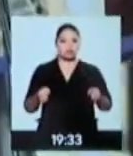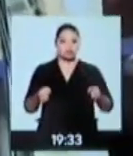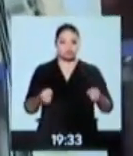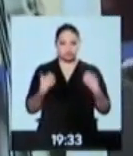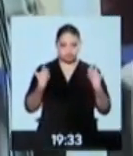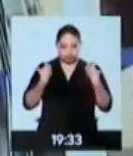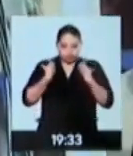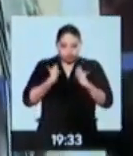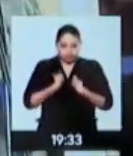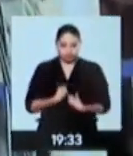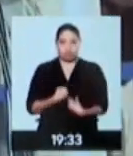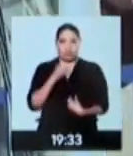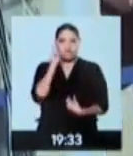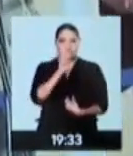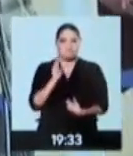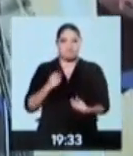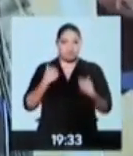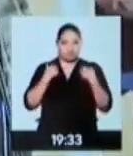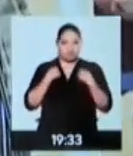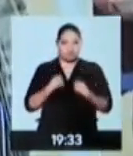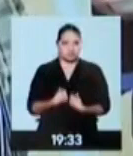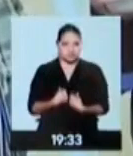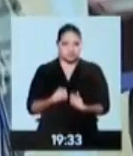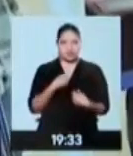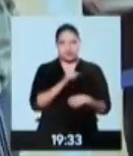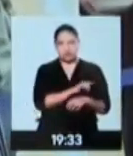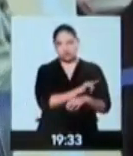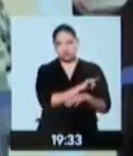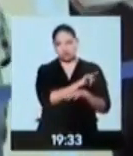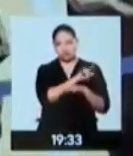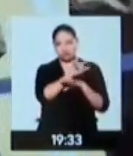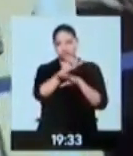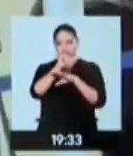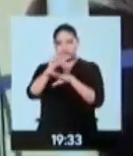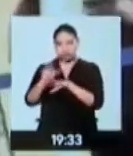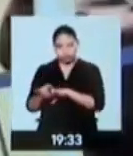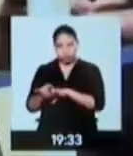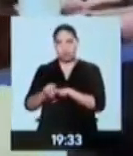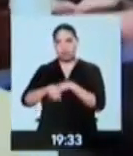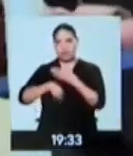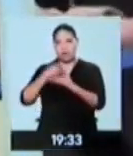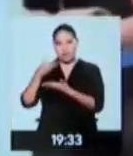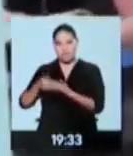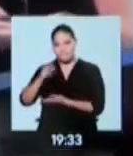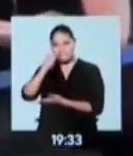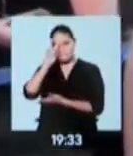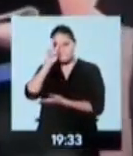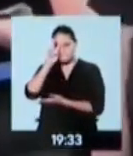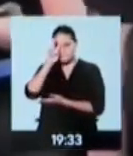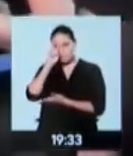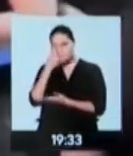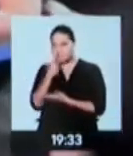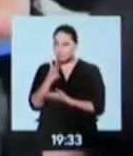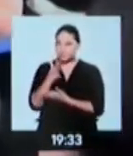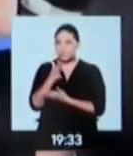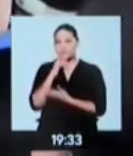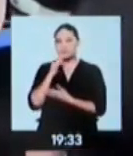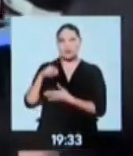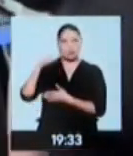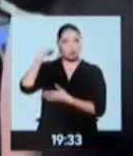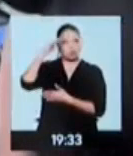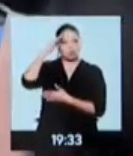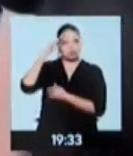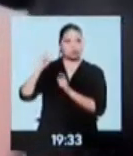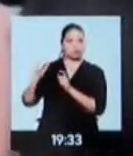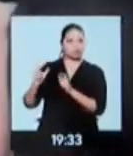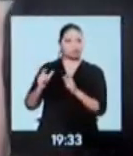etcétera. Entonces, estamos hablando de casos que desde el punto de vista fiscal están más que probados, se conoce la ruta